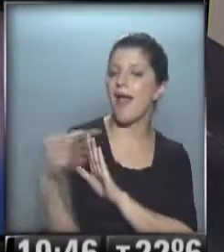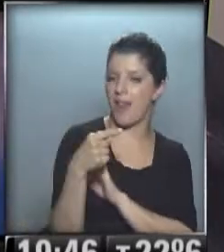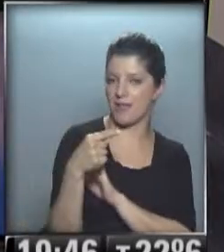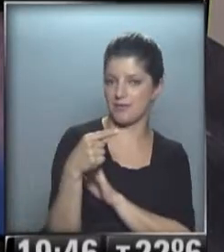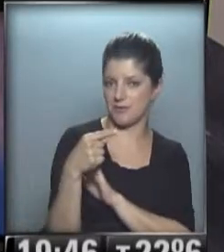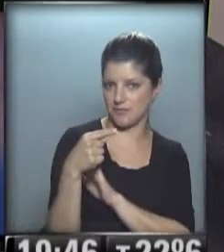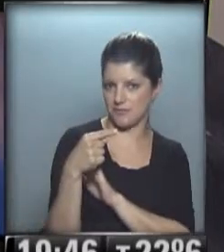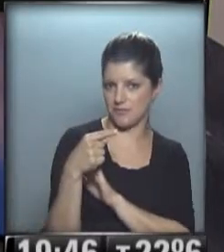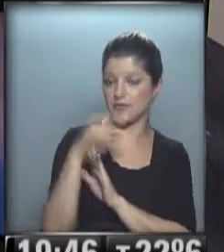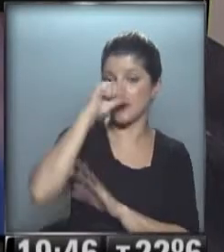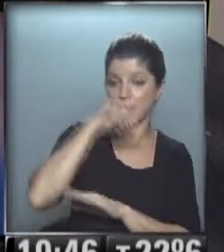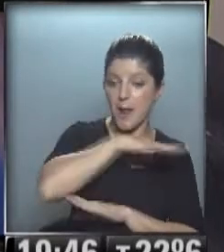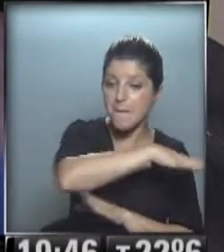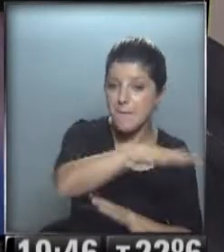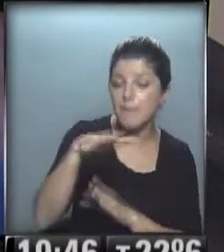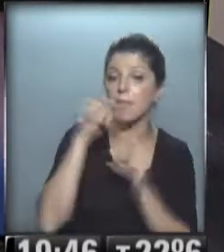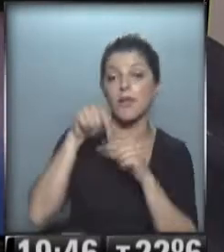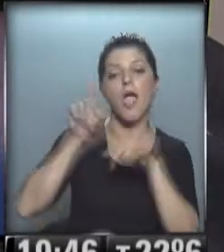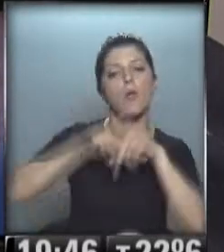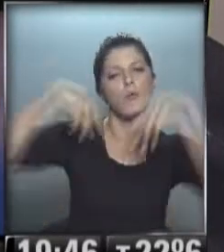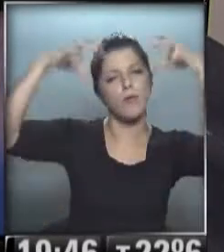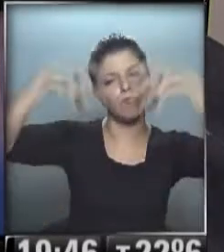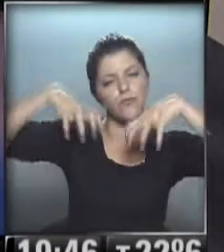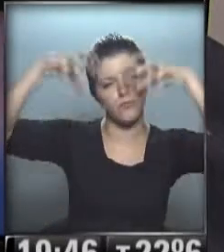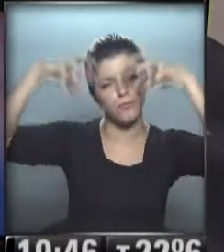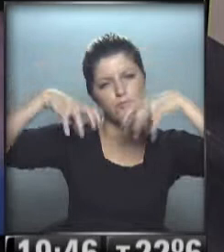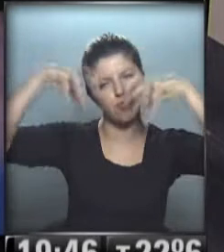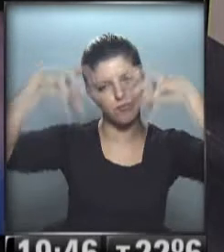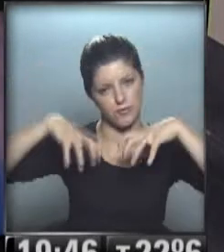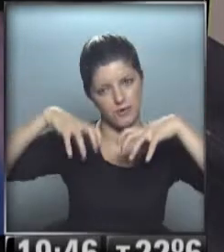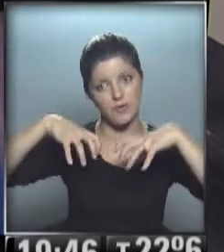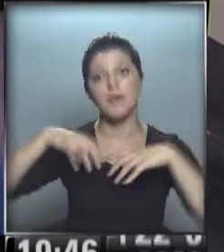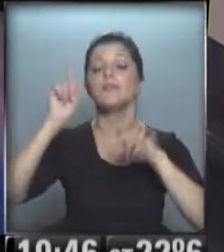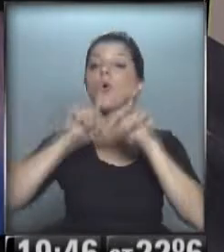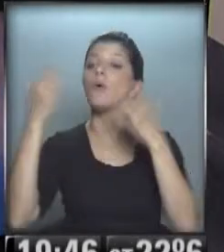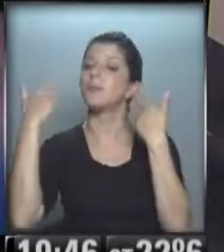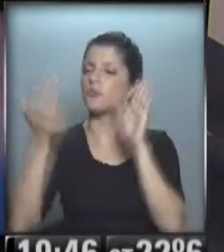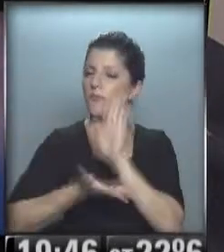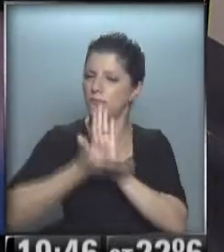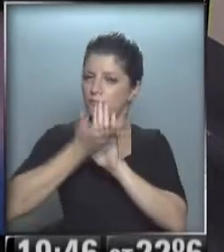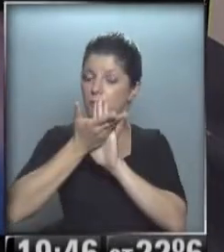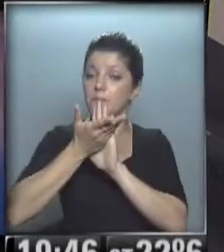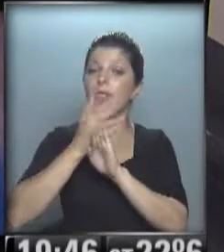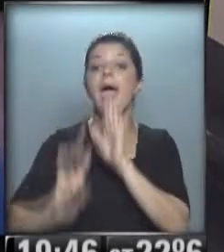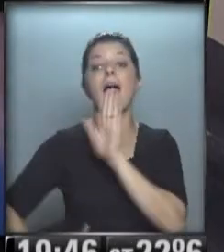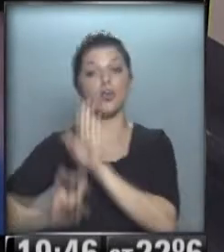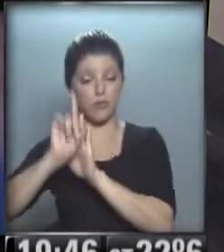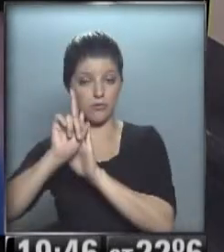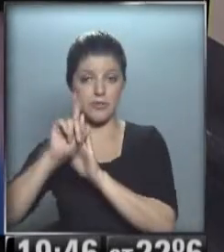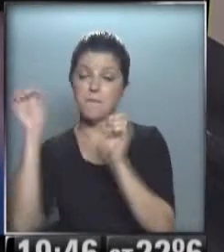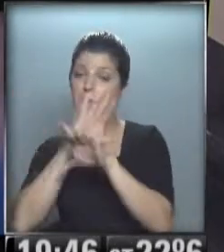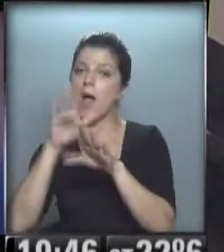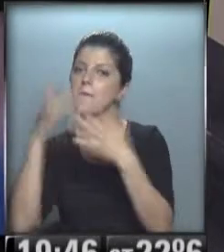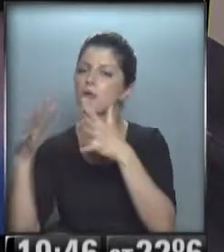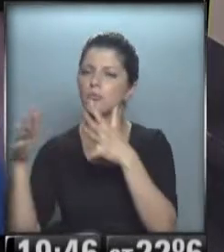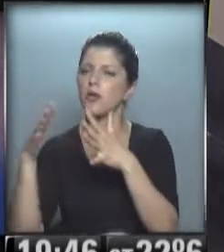La Pampa, porque allí se van a registrar algunos chaparrones, algunas tormentas en forma aislada todavía con altas temperaturas. En el norte de Buenos Aires el mal tiempo llegará recién